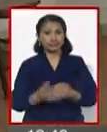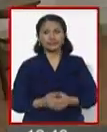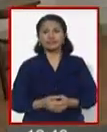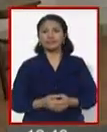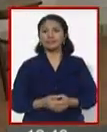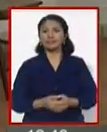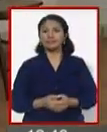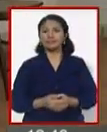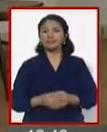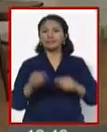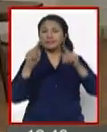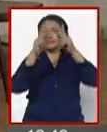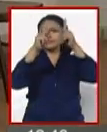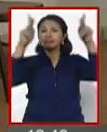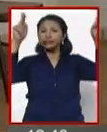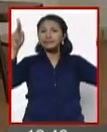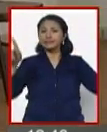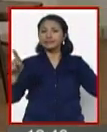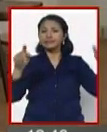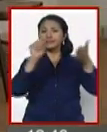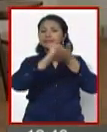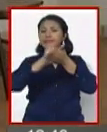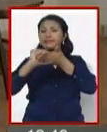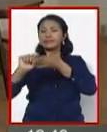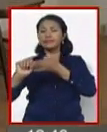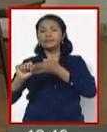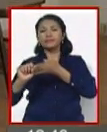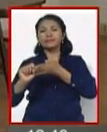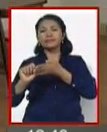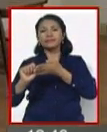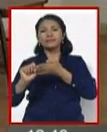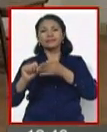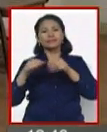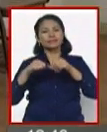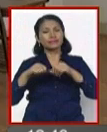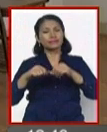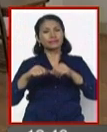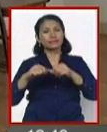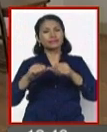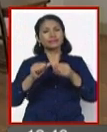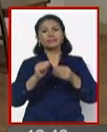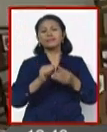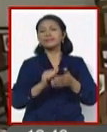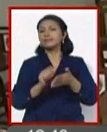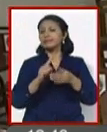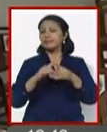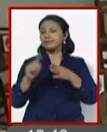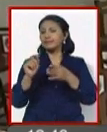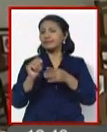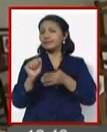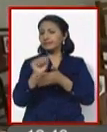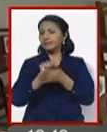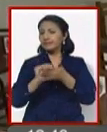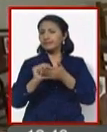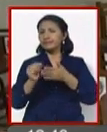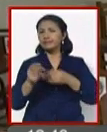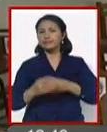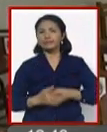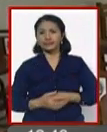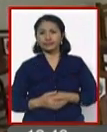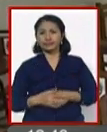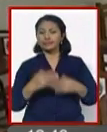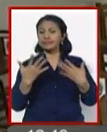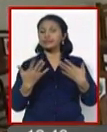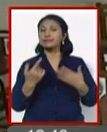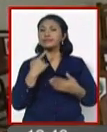hemos batallado con unas pizarras que escribimos en ellas y no se borra. Tenemos que borrar con alcohol, con agua, con un trapo.